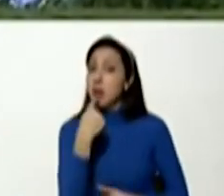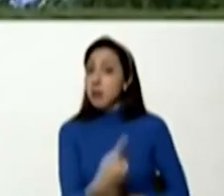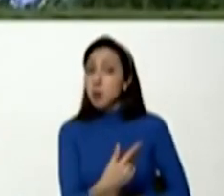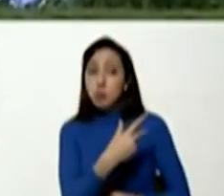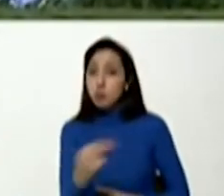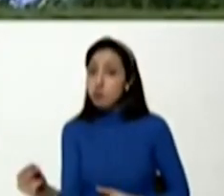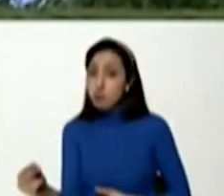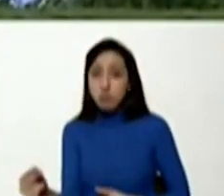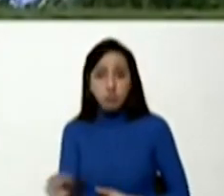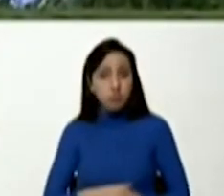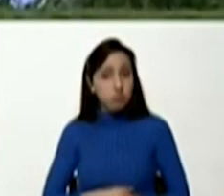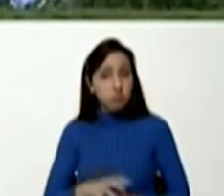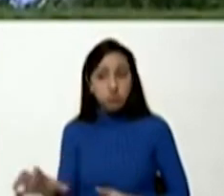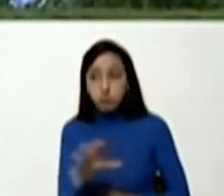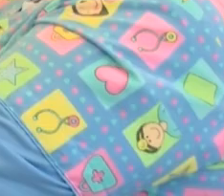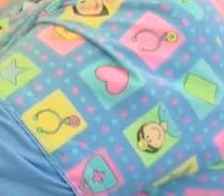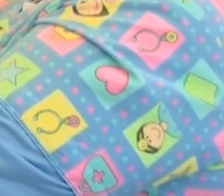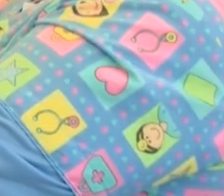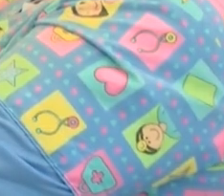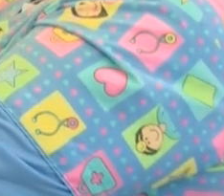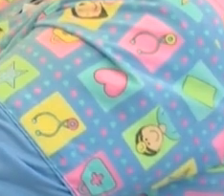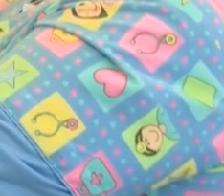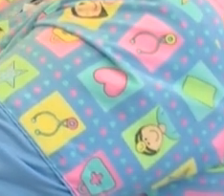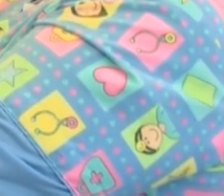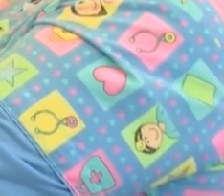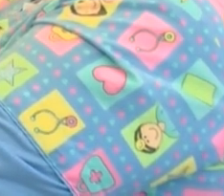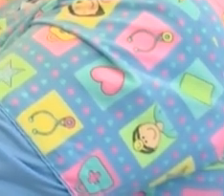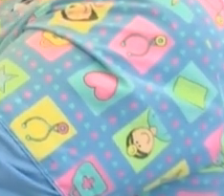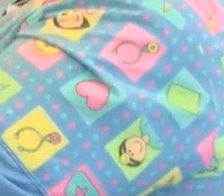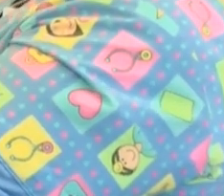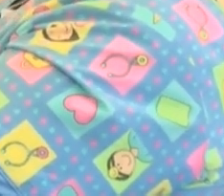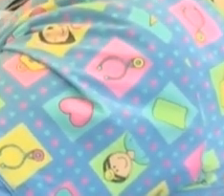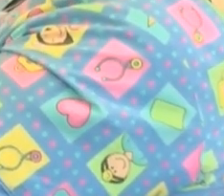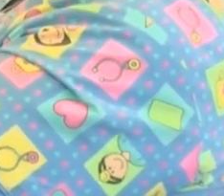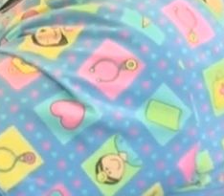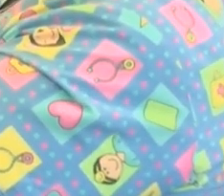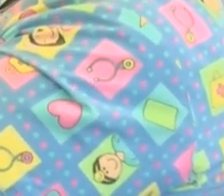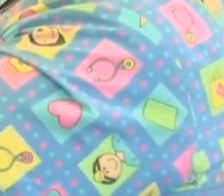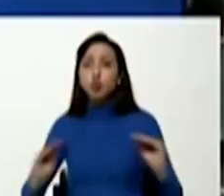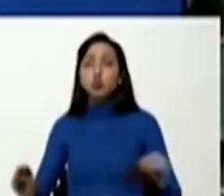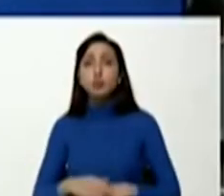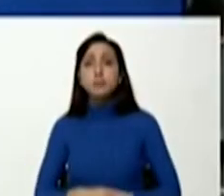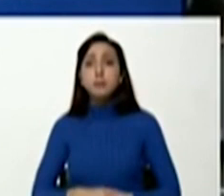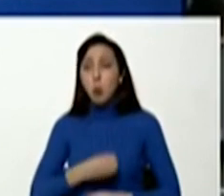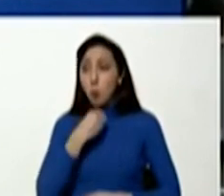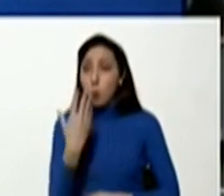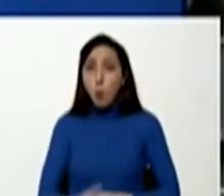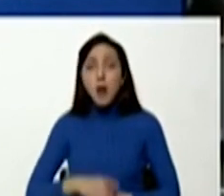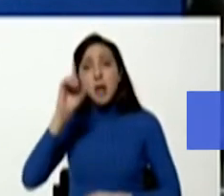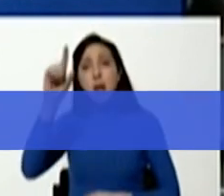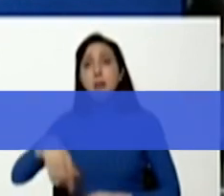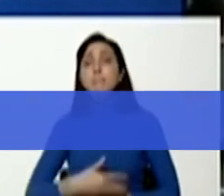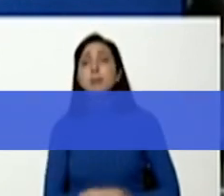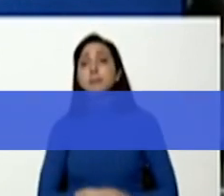común ante la pandemia de kobe 19 y planteó establecer medidas de bioseguridad en los cruces por la juega